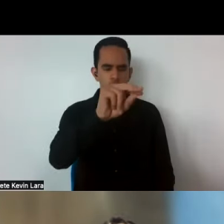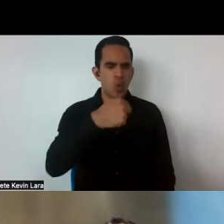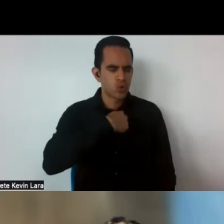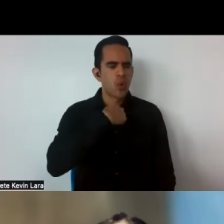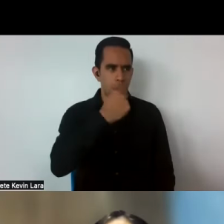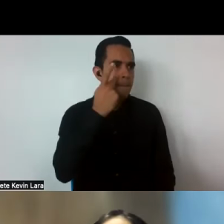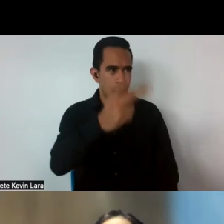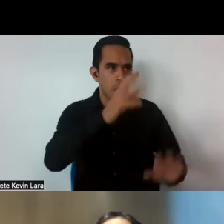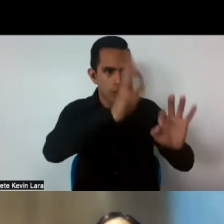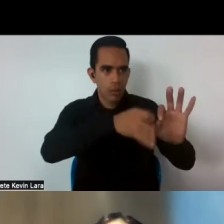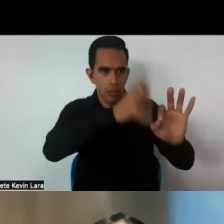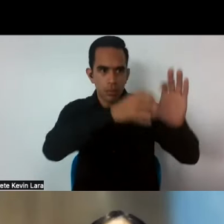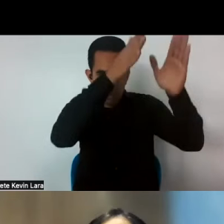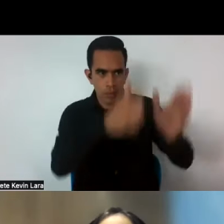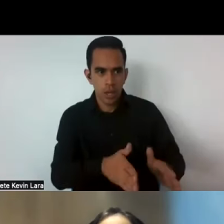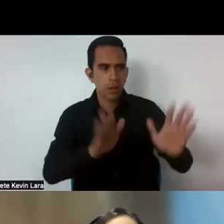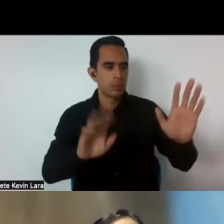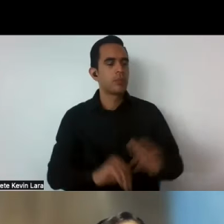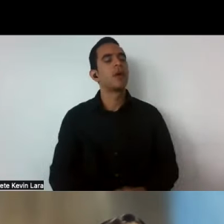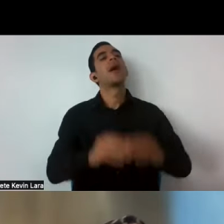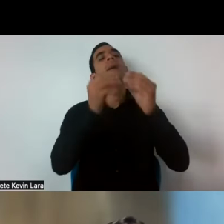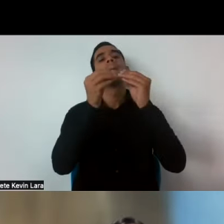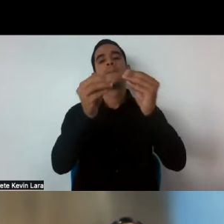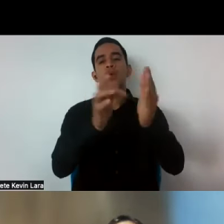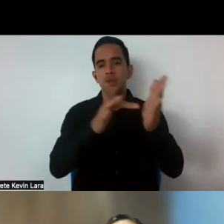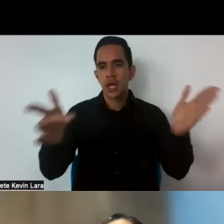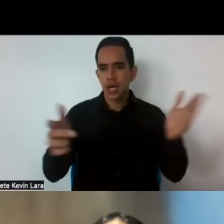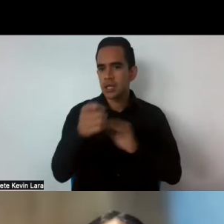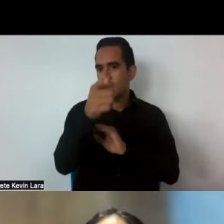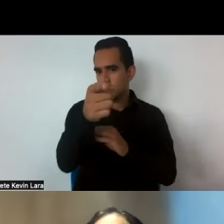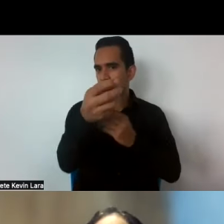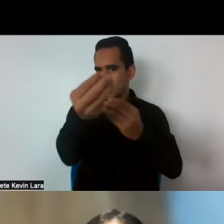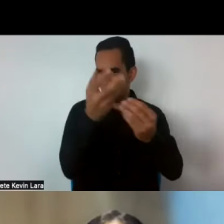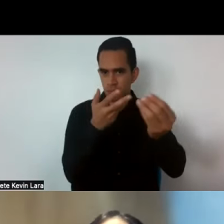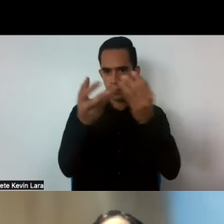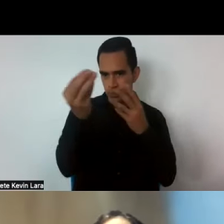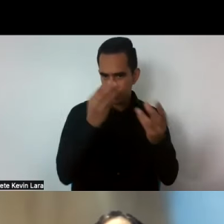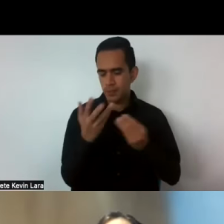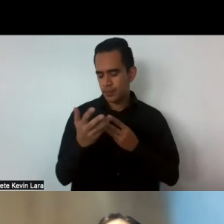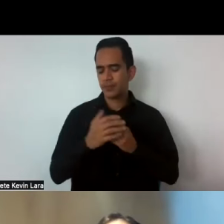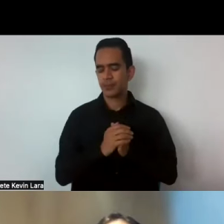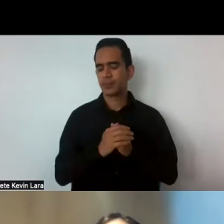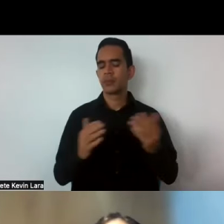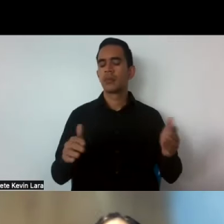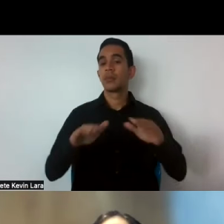de Kevin y me encanta y gracias Sara por compartir, porque ahora también es